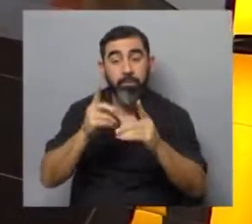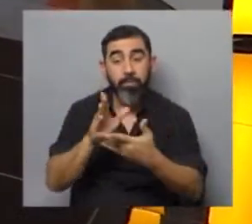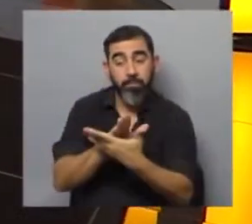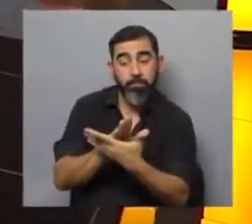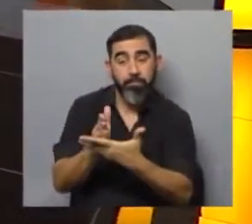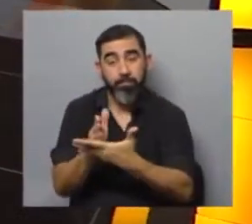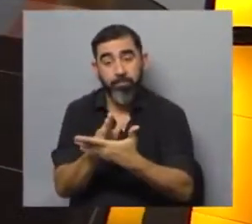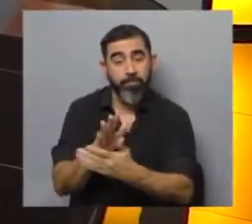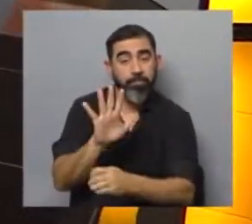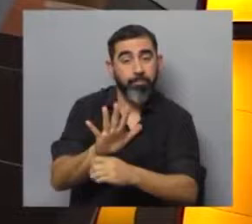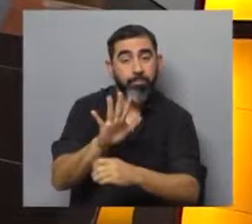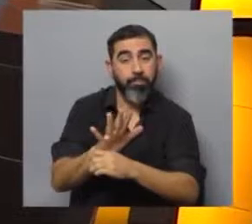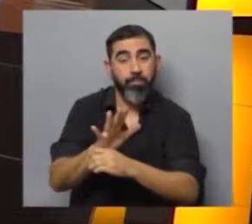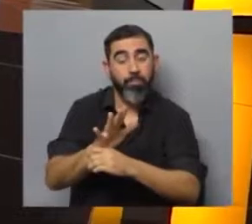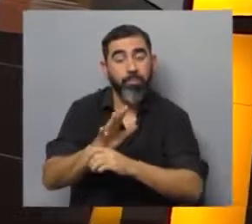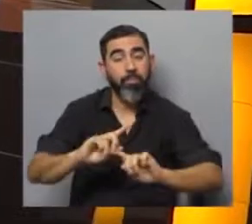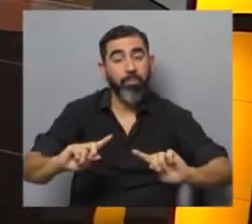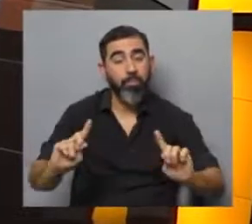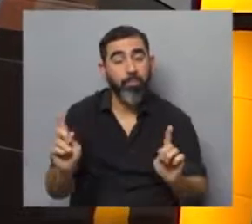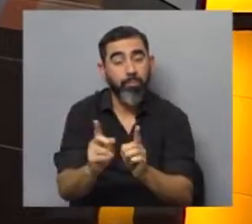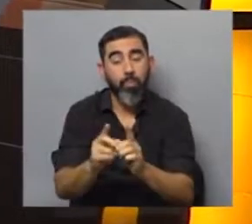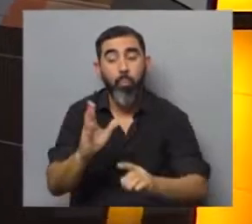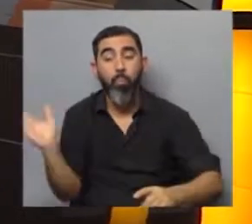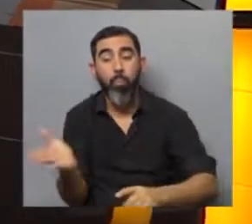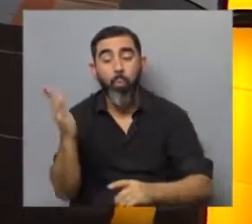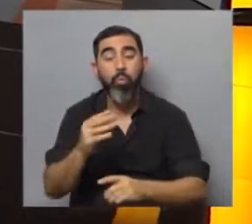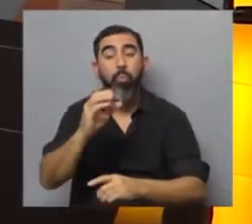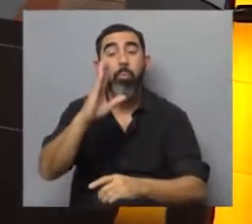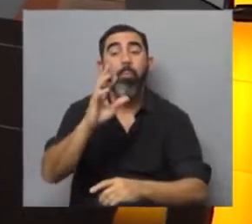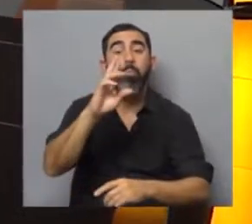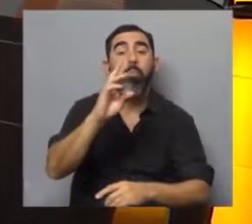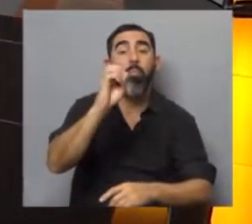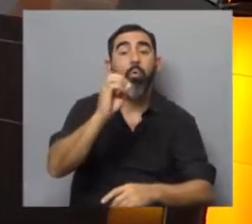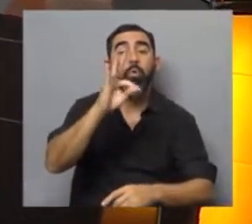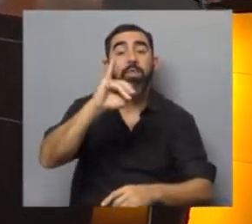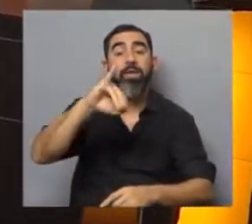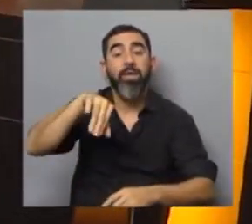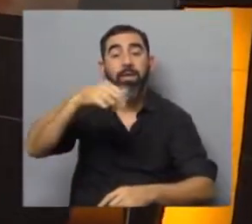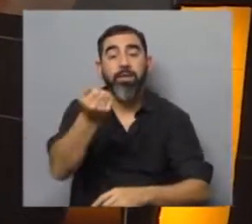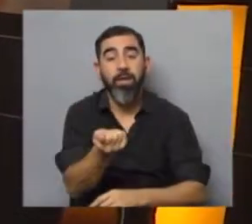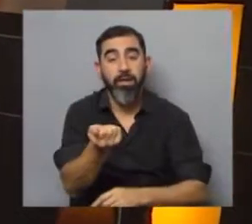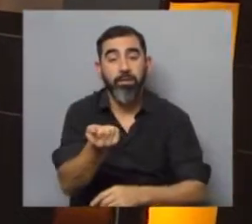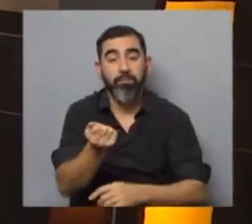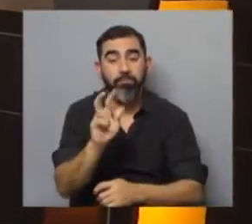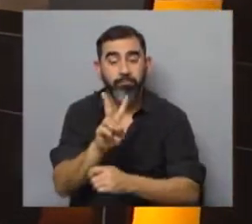intermediario para la síntesis o para la producción de las proteínas, que son los ladrillos del